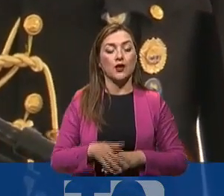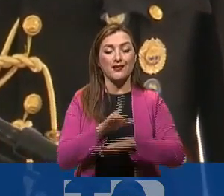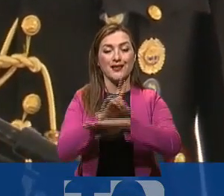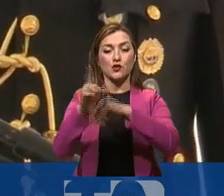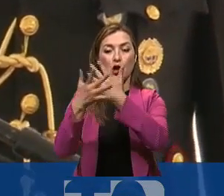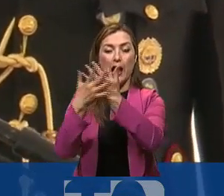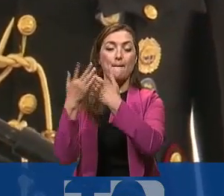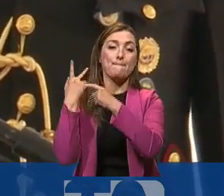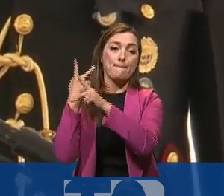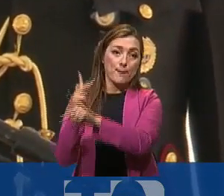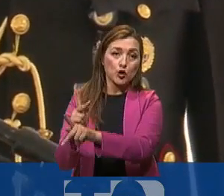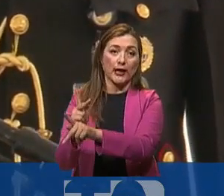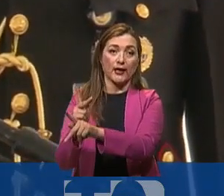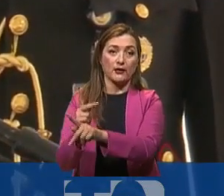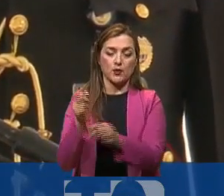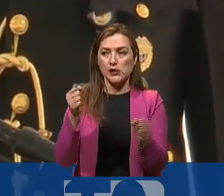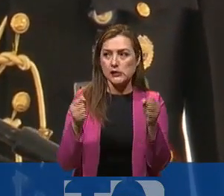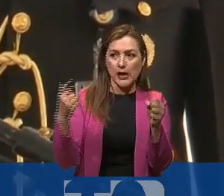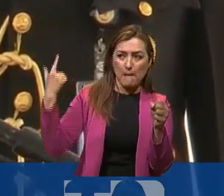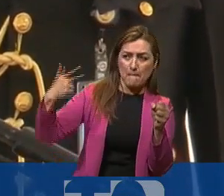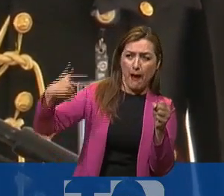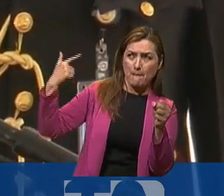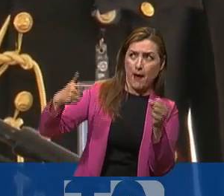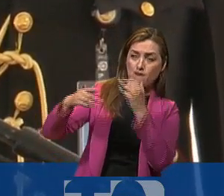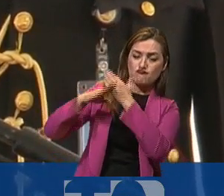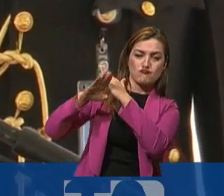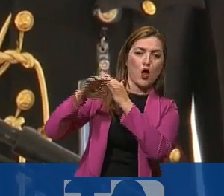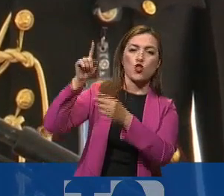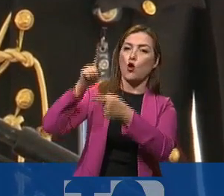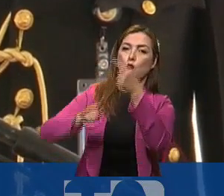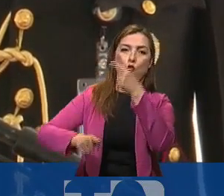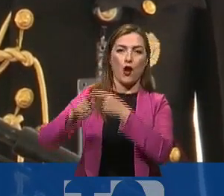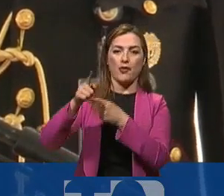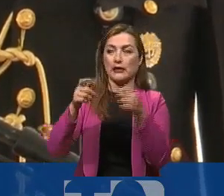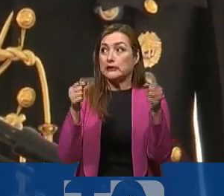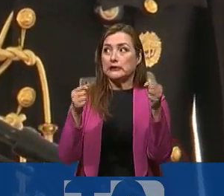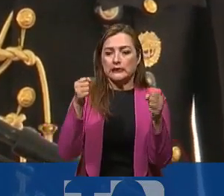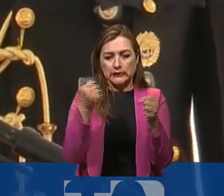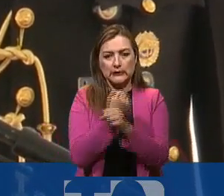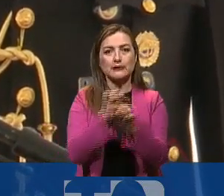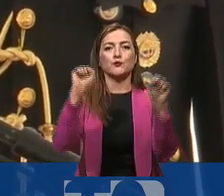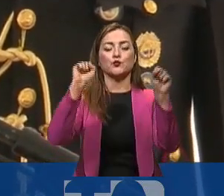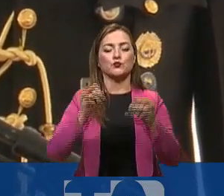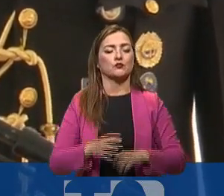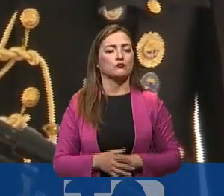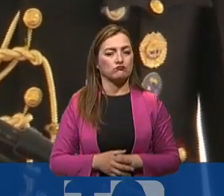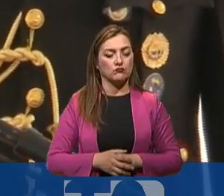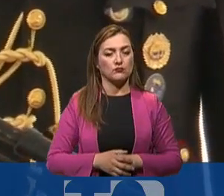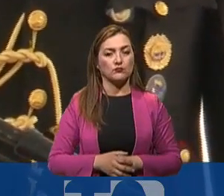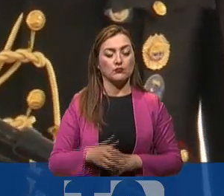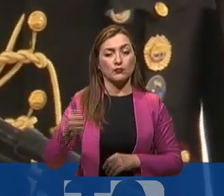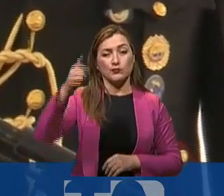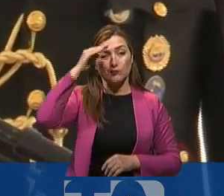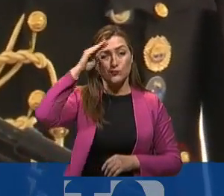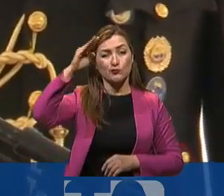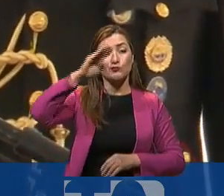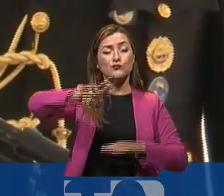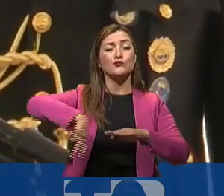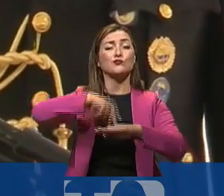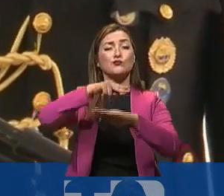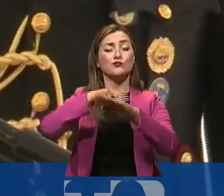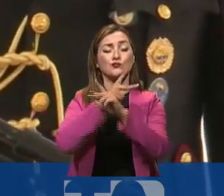carcelarios. Debemos proteger a los altos oficiales de la Policía